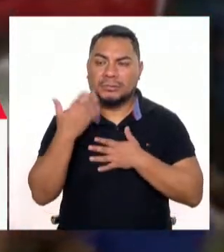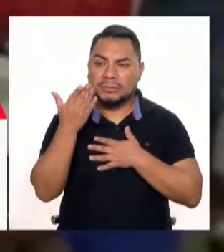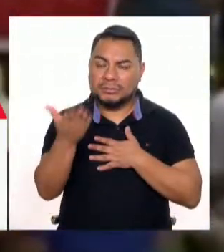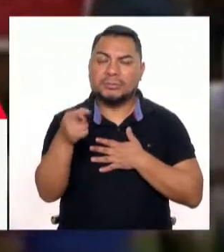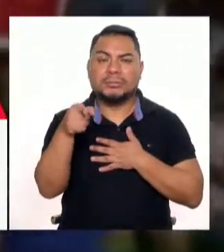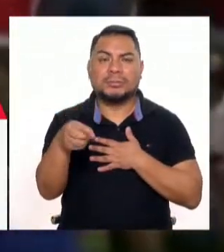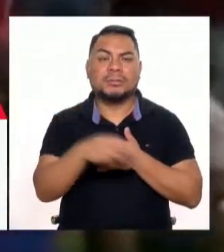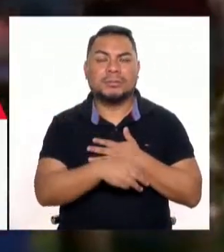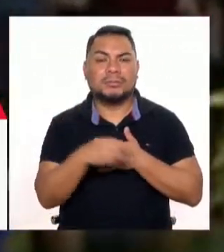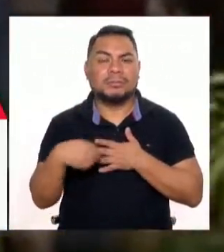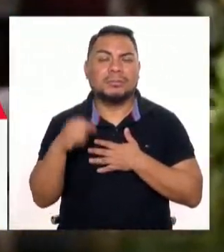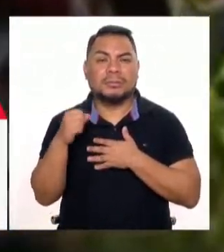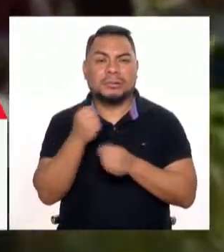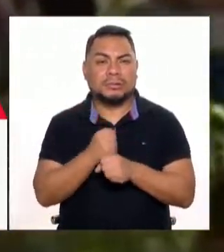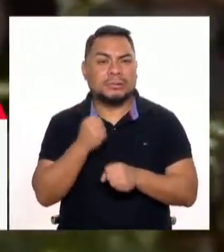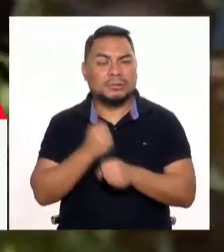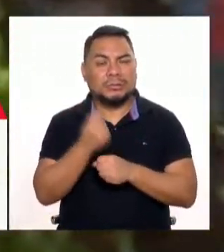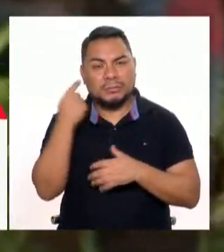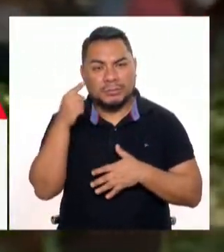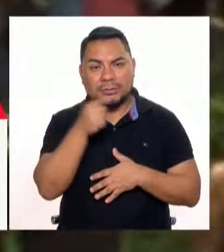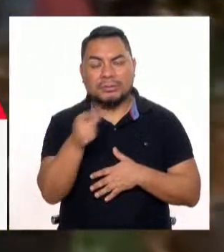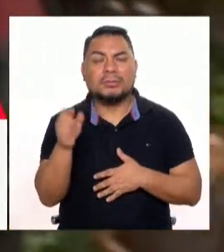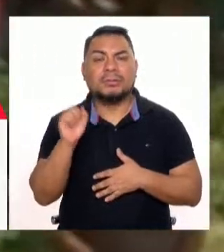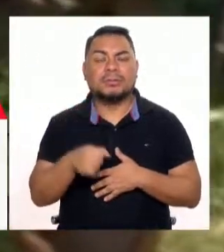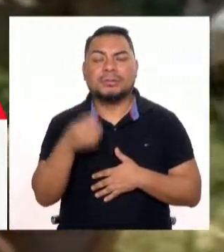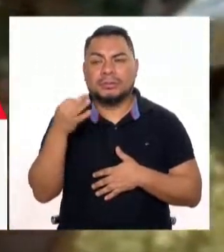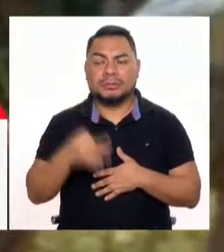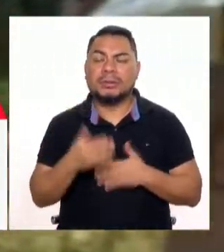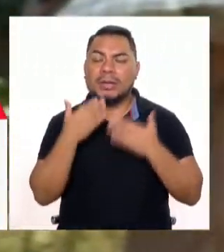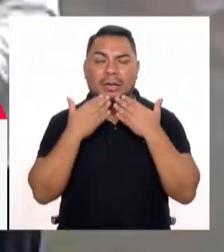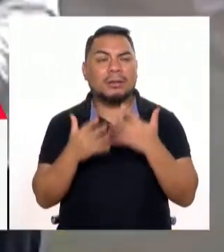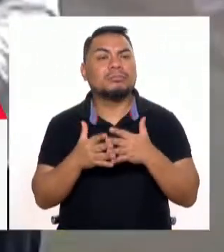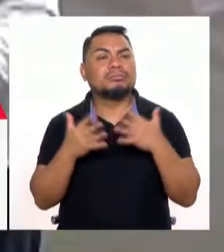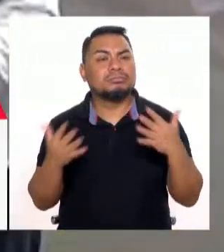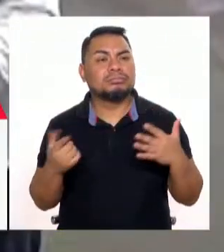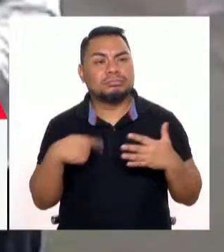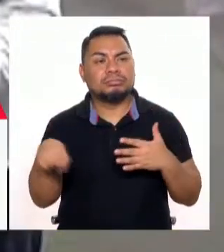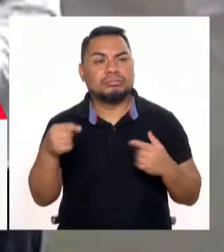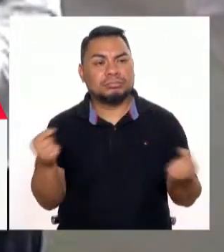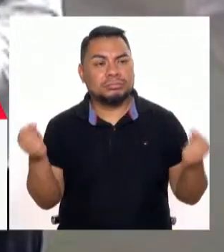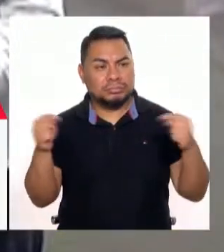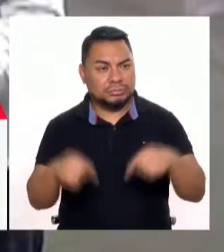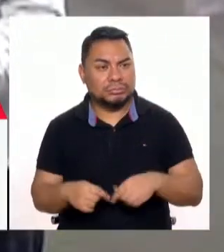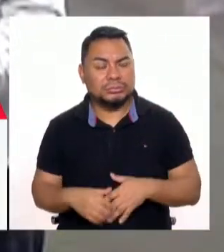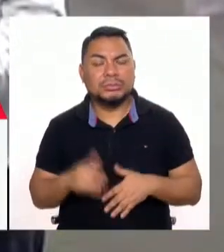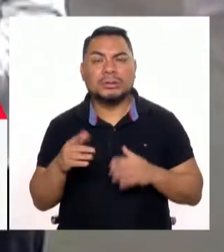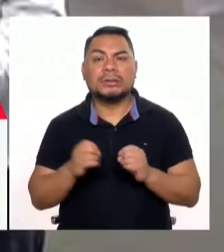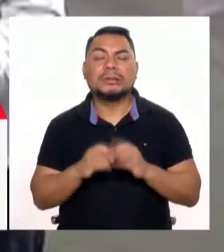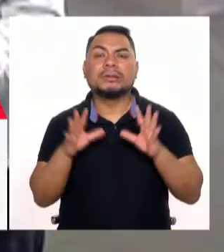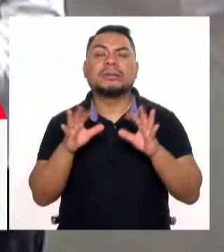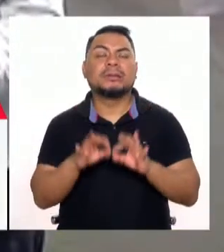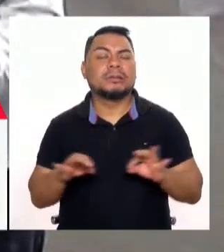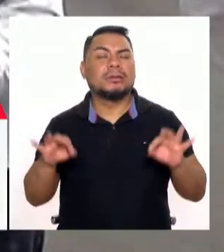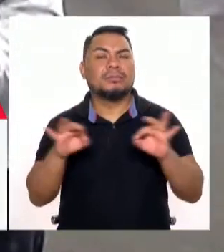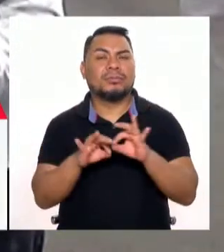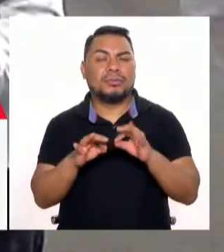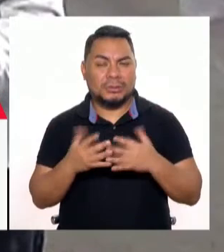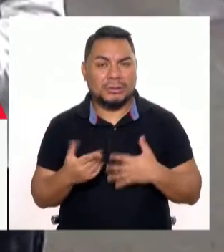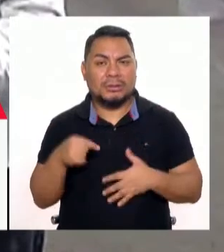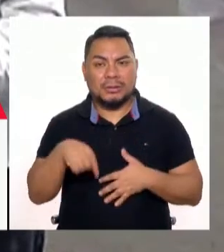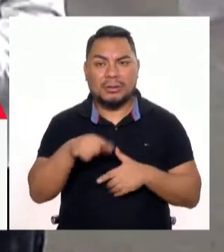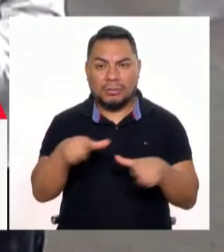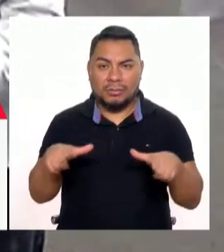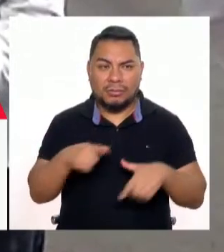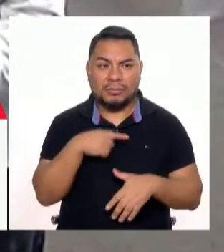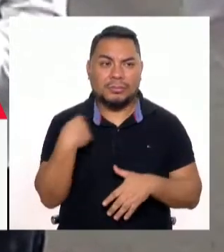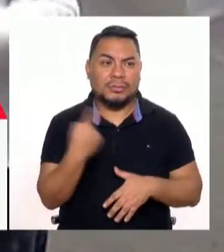este ministerio está trabajando para ustedes y en realidad les agradezco mucho por estar acá presentes es un día histórico para esta ciudad y